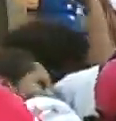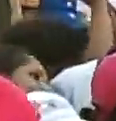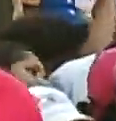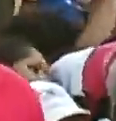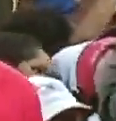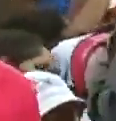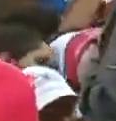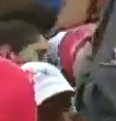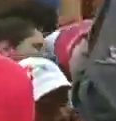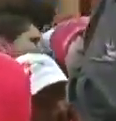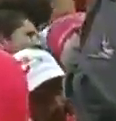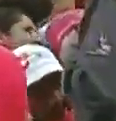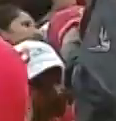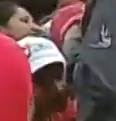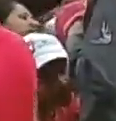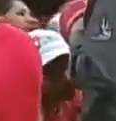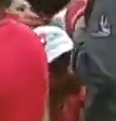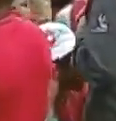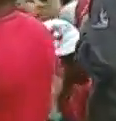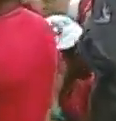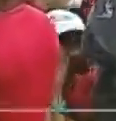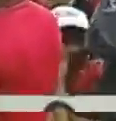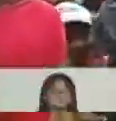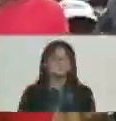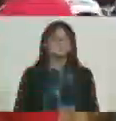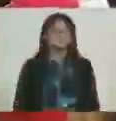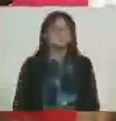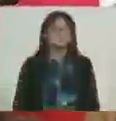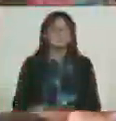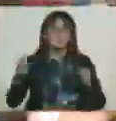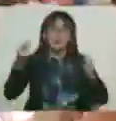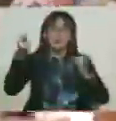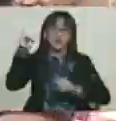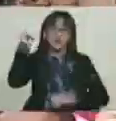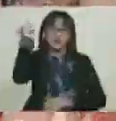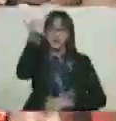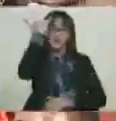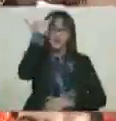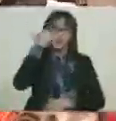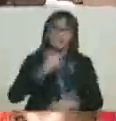bajo sólo lo hago